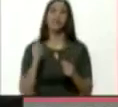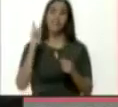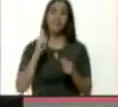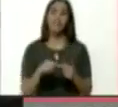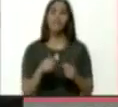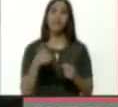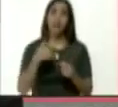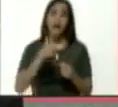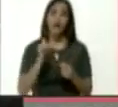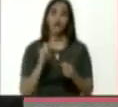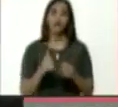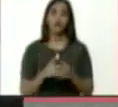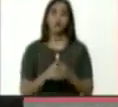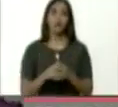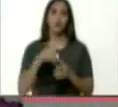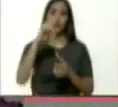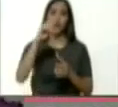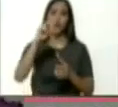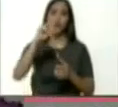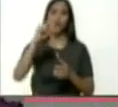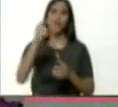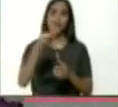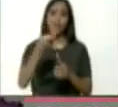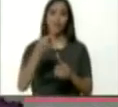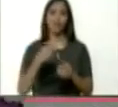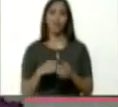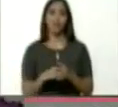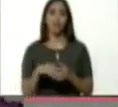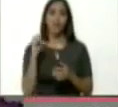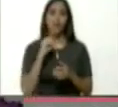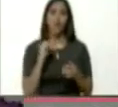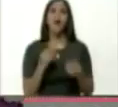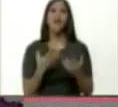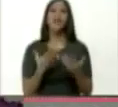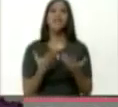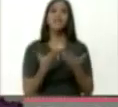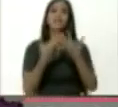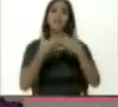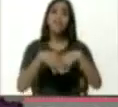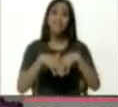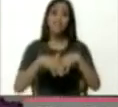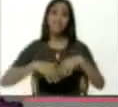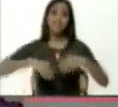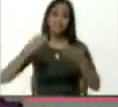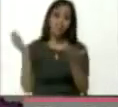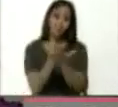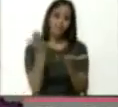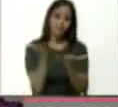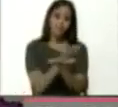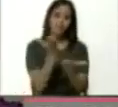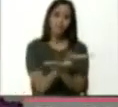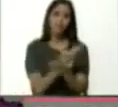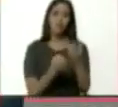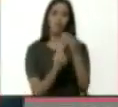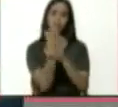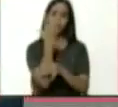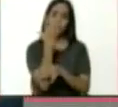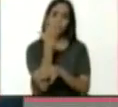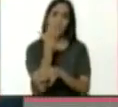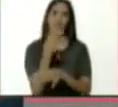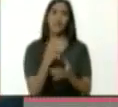existen ONGs o empresas que están deforestando la Amazonía. Claro. Disfrazadas como